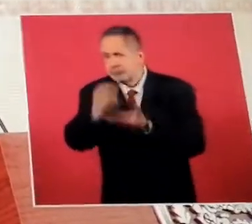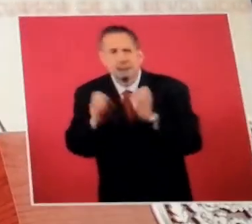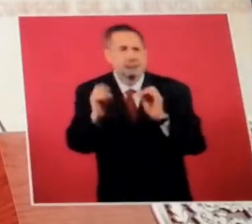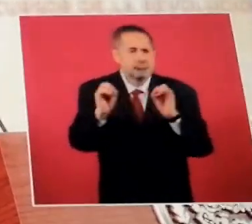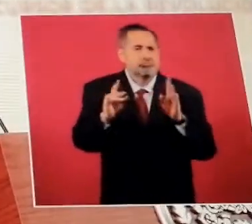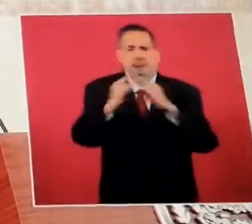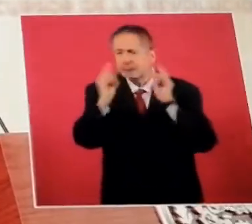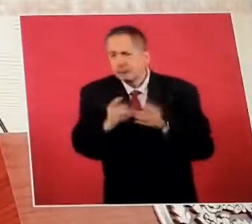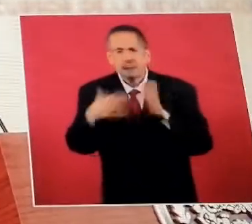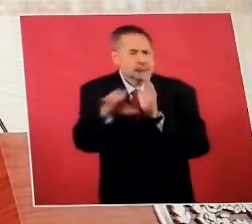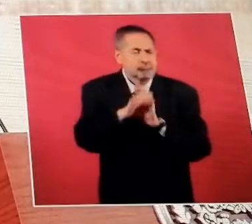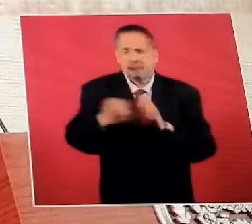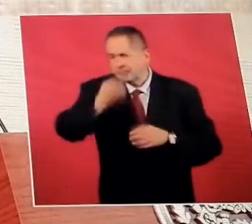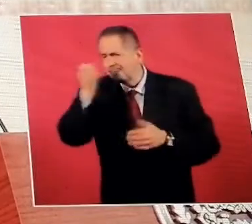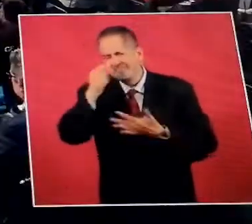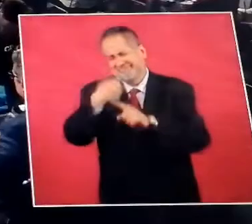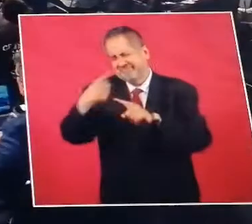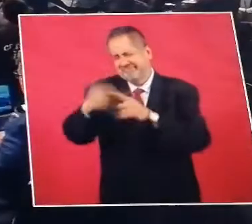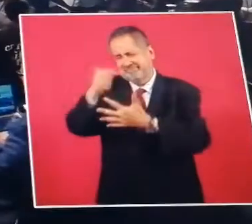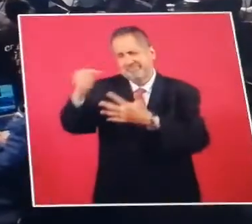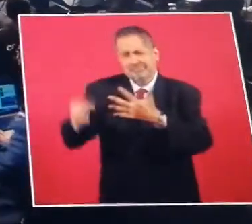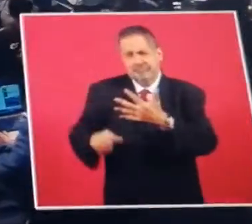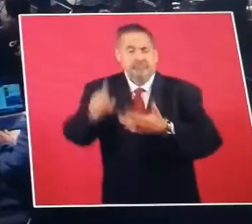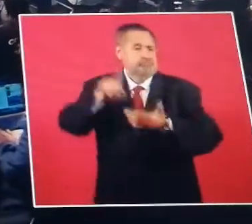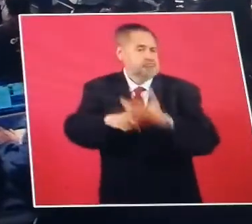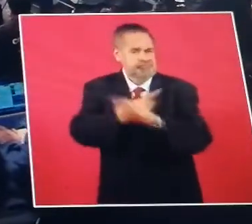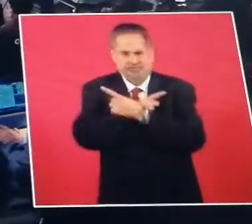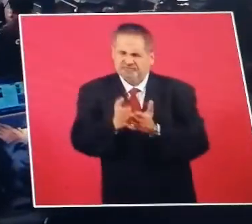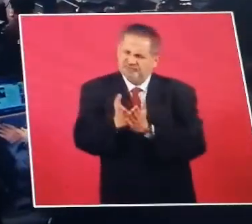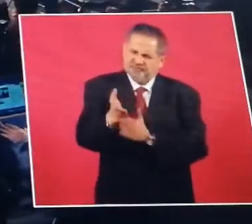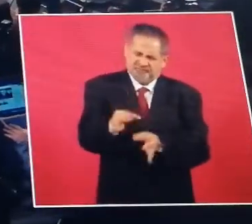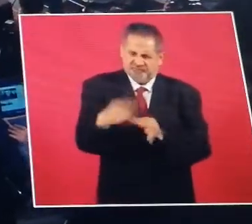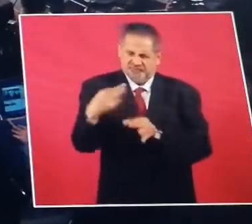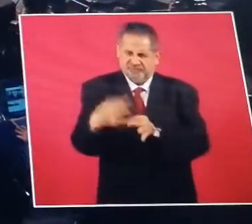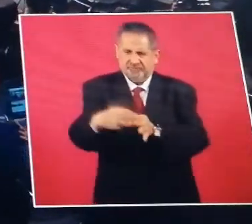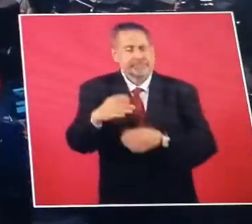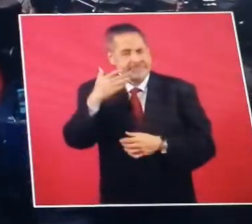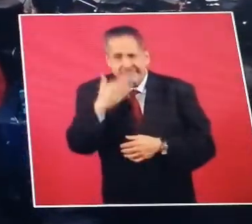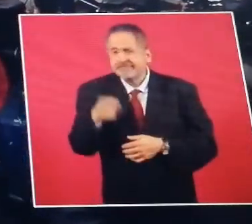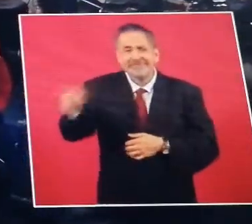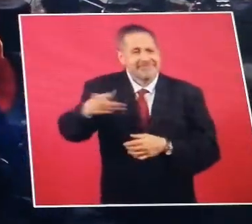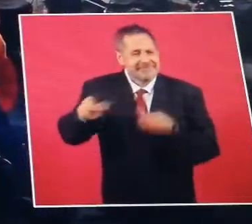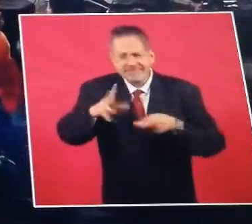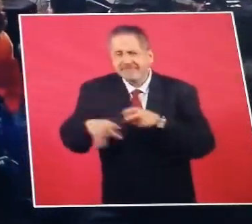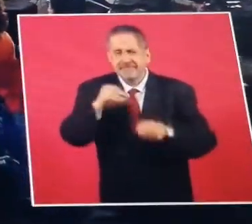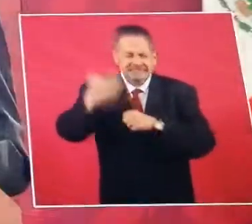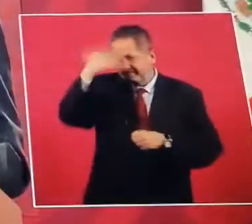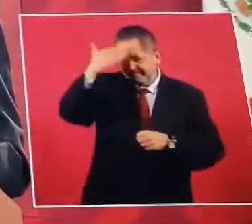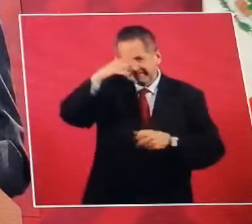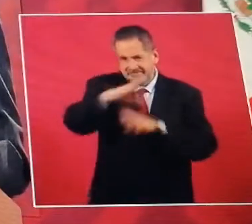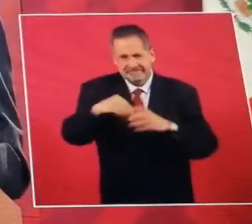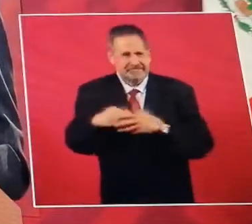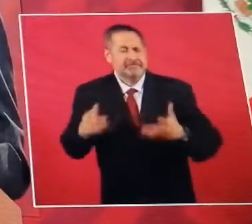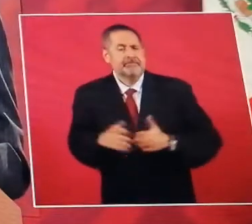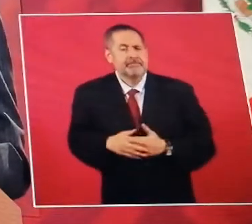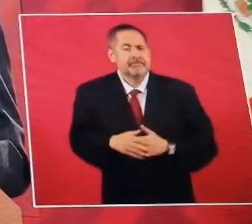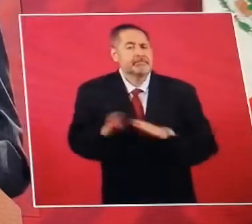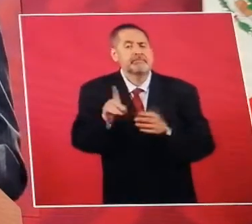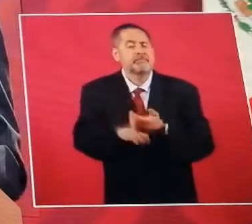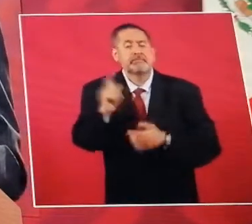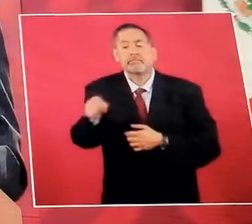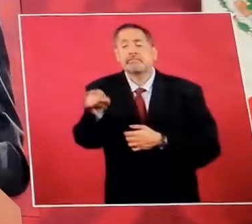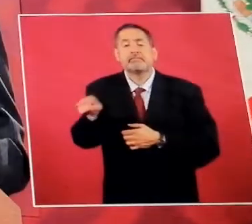instalaciones, tiene colegios, tiene disciplina, tiene preparación. No está